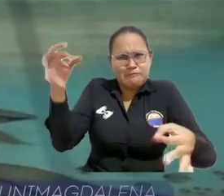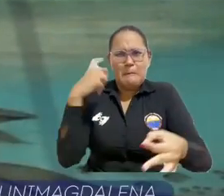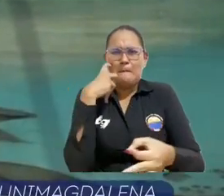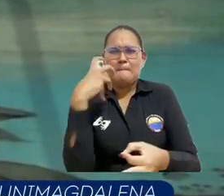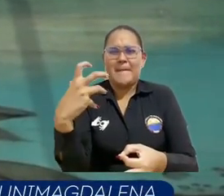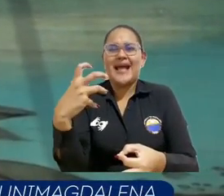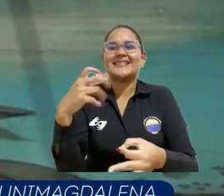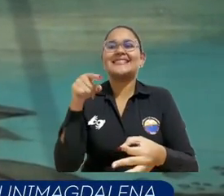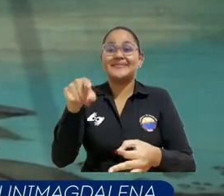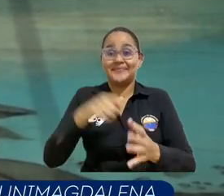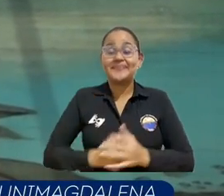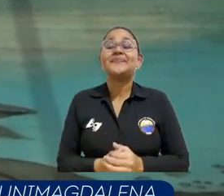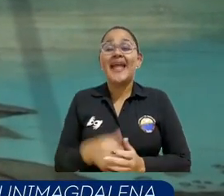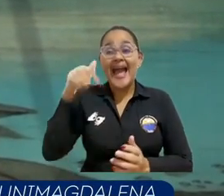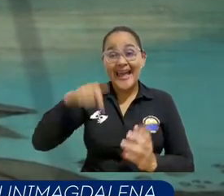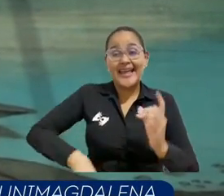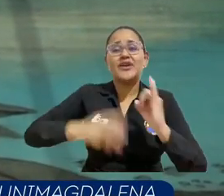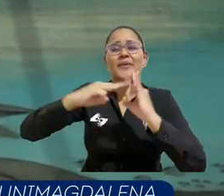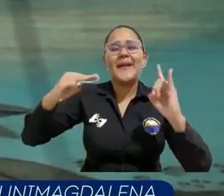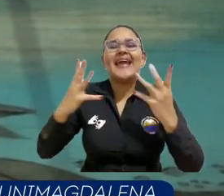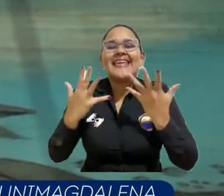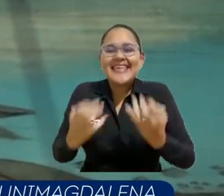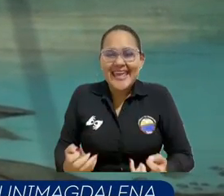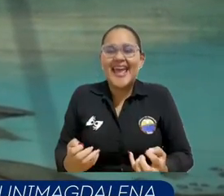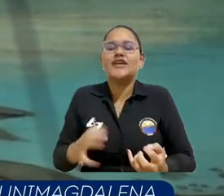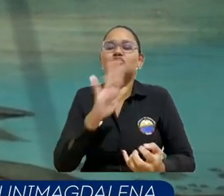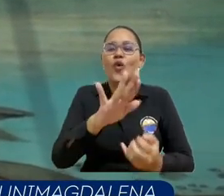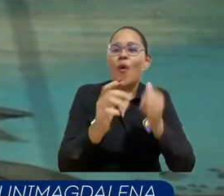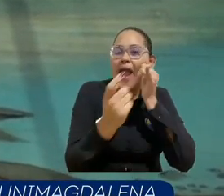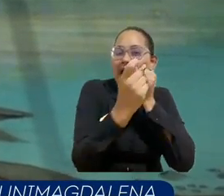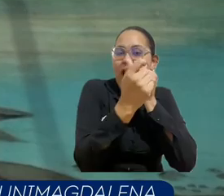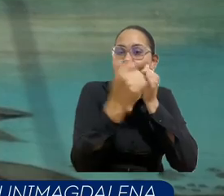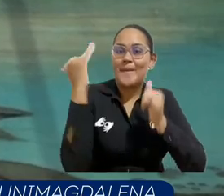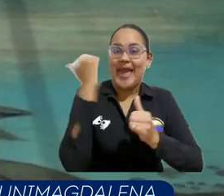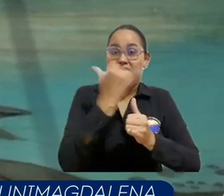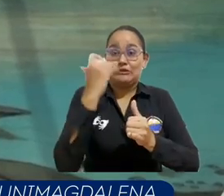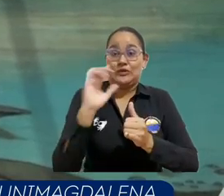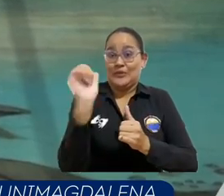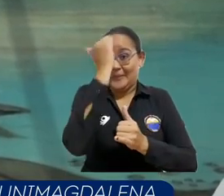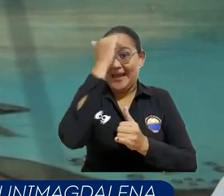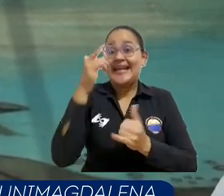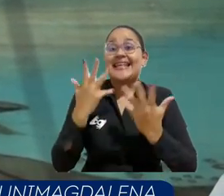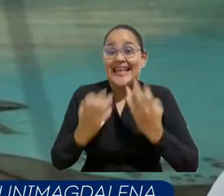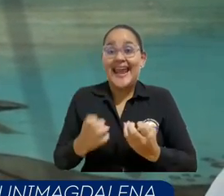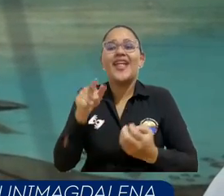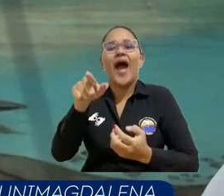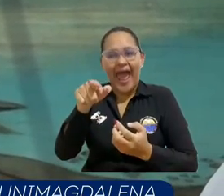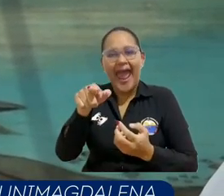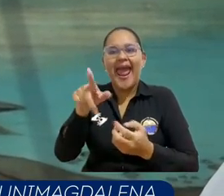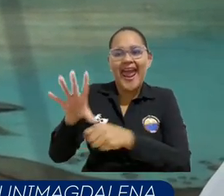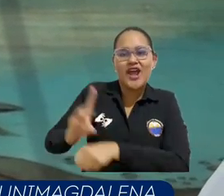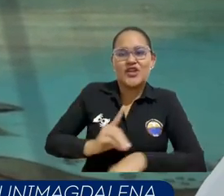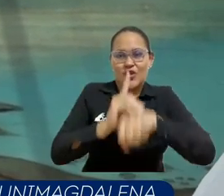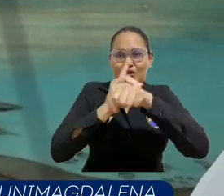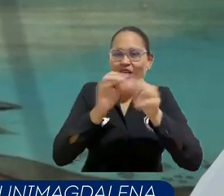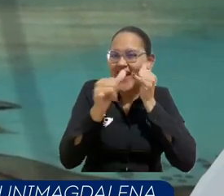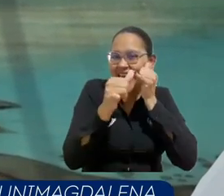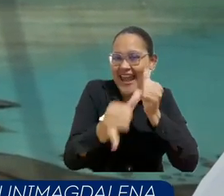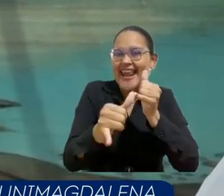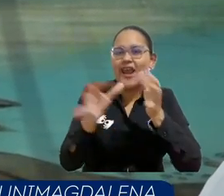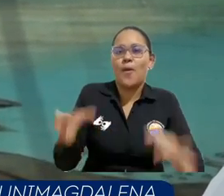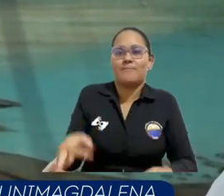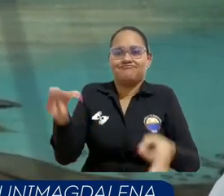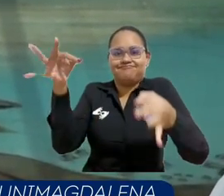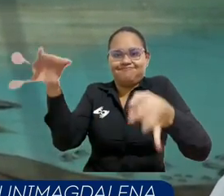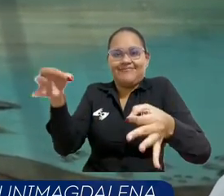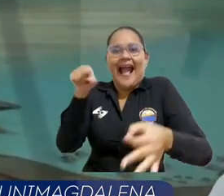La universidad, digamos, quiere ser un referente en economía azul, y para nosotros que este primer título honoris causa en